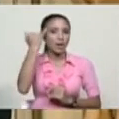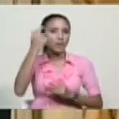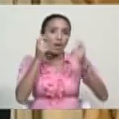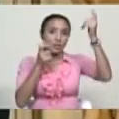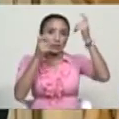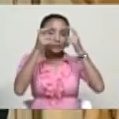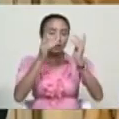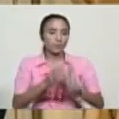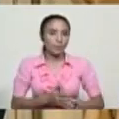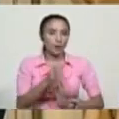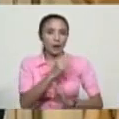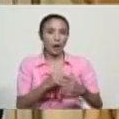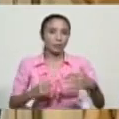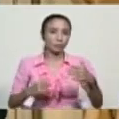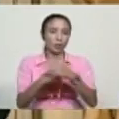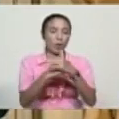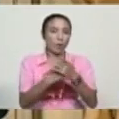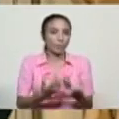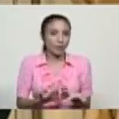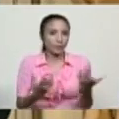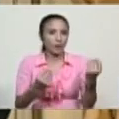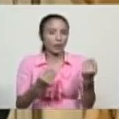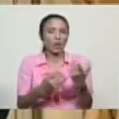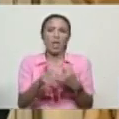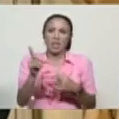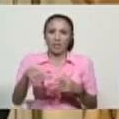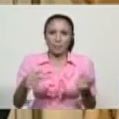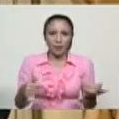Las primeras corrientes neofascistas, racistas,